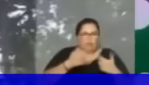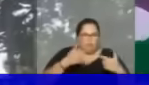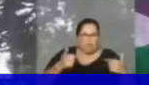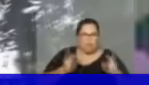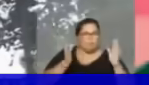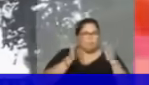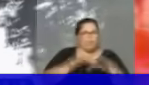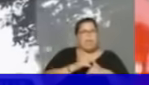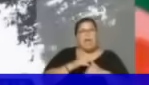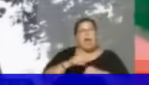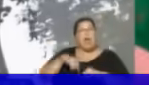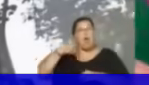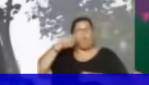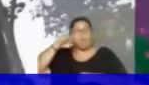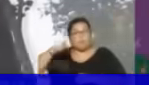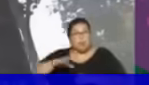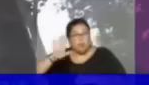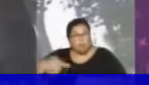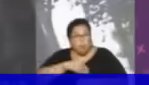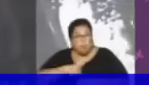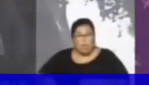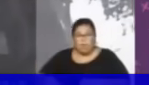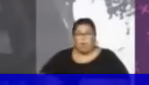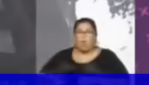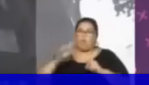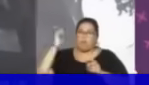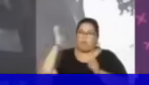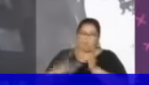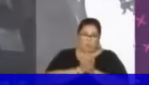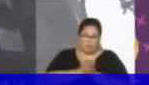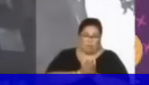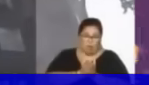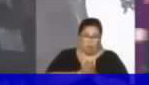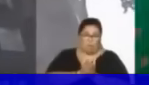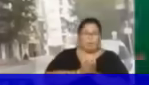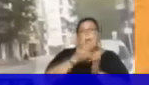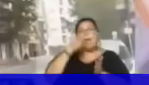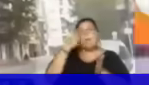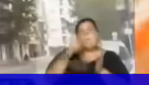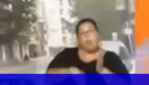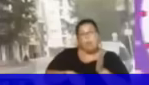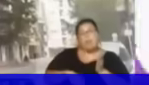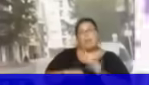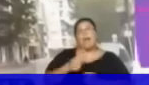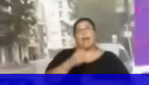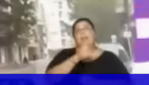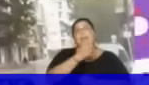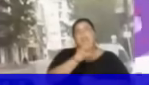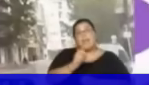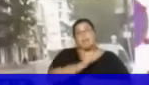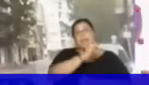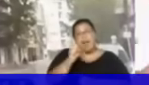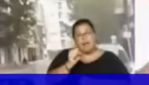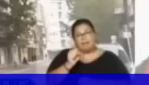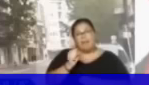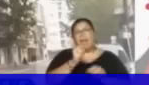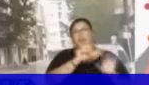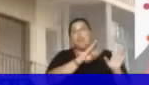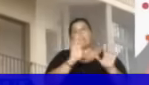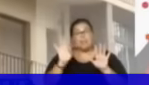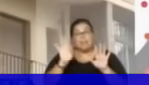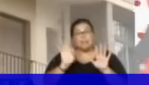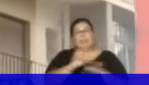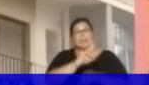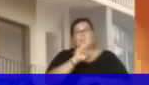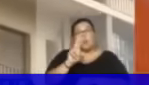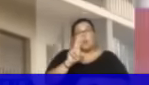bloquearlos. Pero por el otro lado también la intendente intentando justificar lo injustificable nuevamente. Esto no es arte